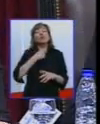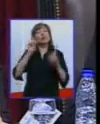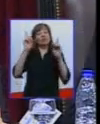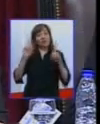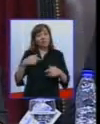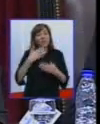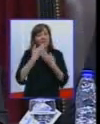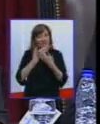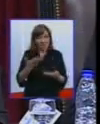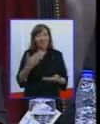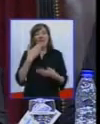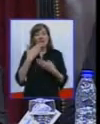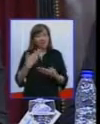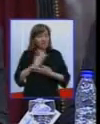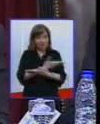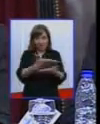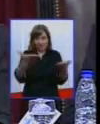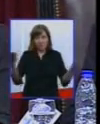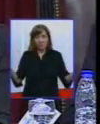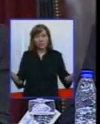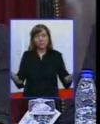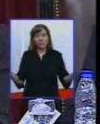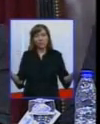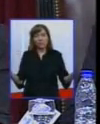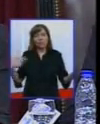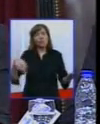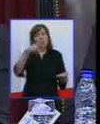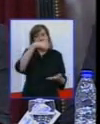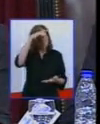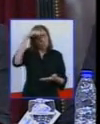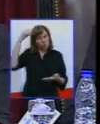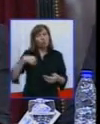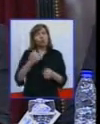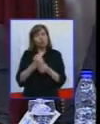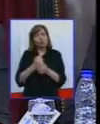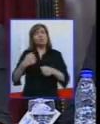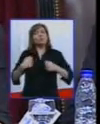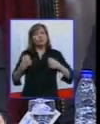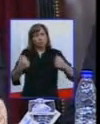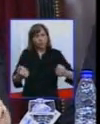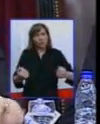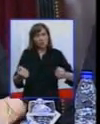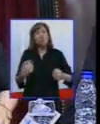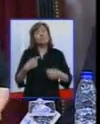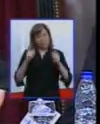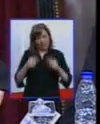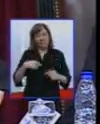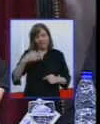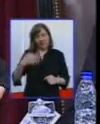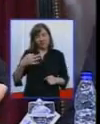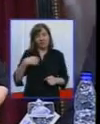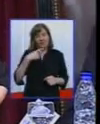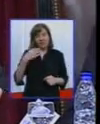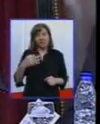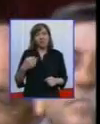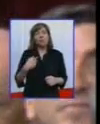quiero agradecerles a todos realmente el esfuerzo y en serio,